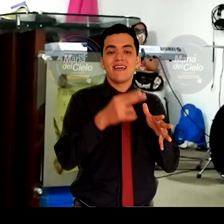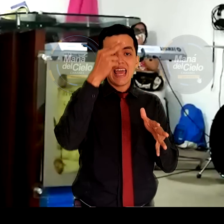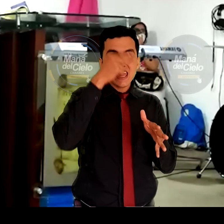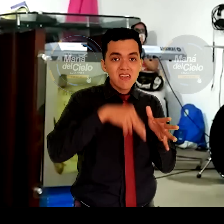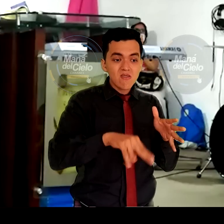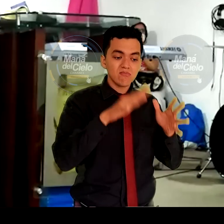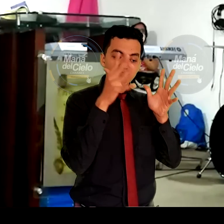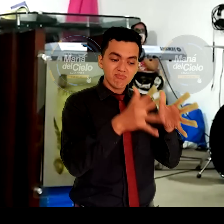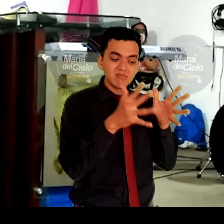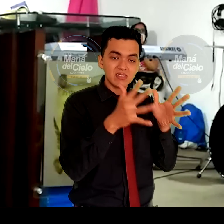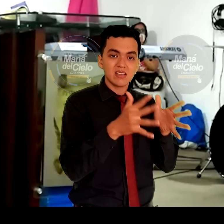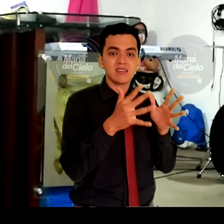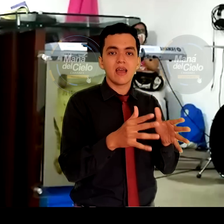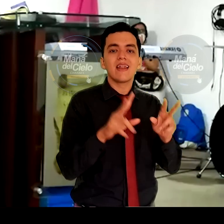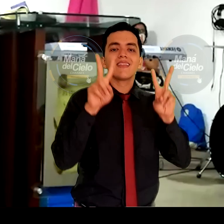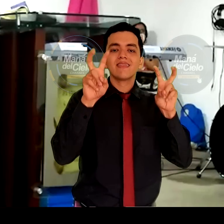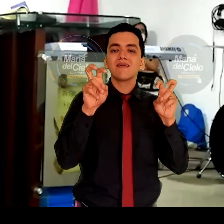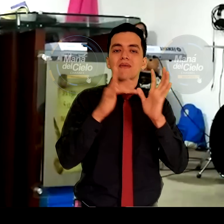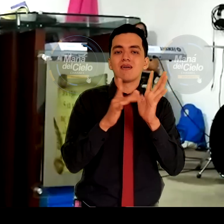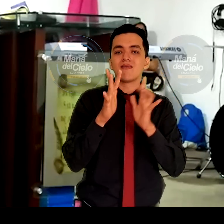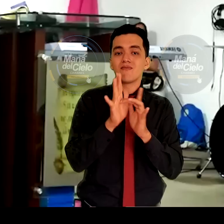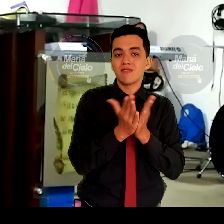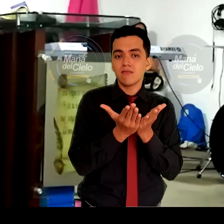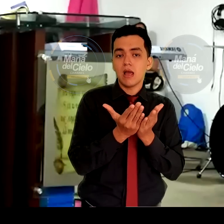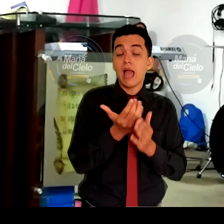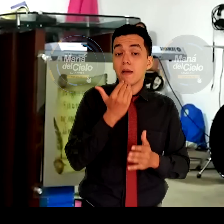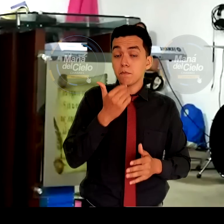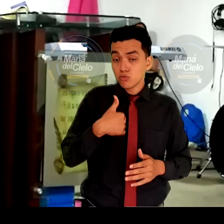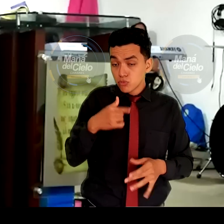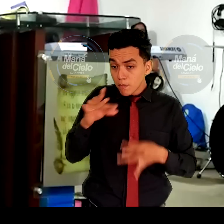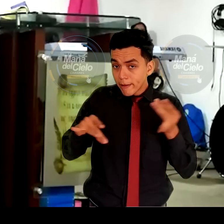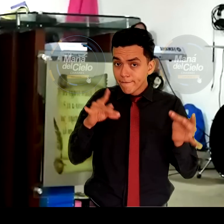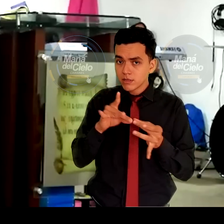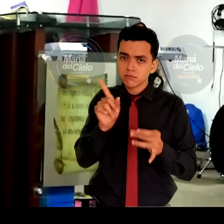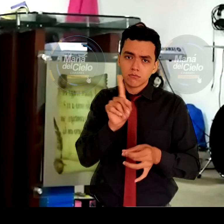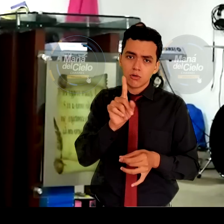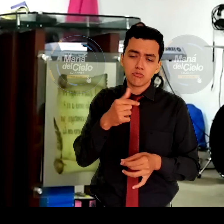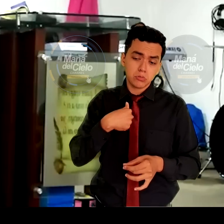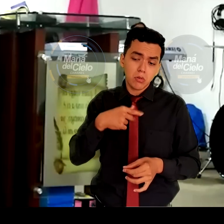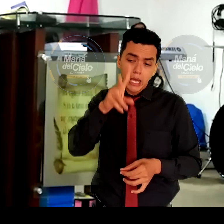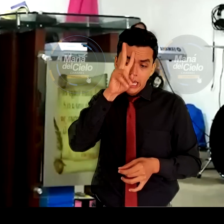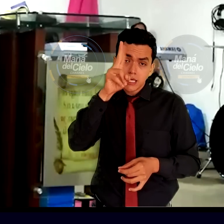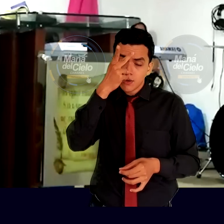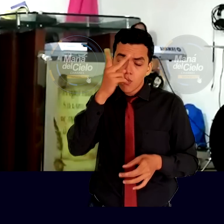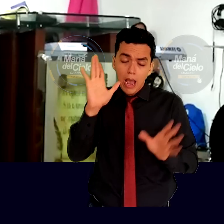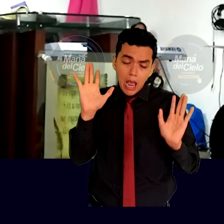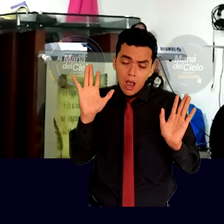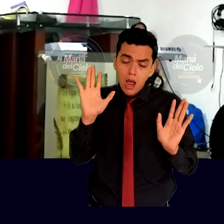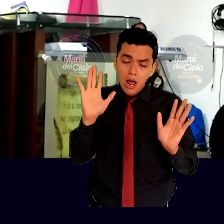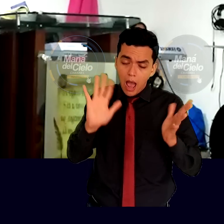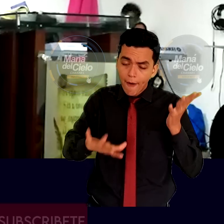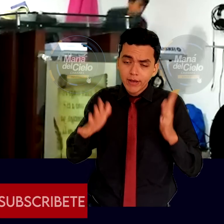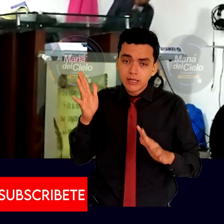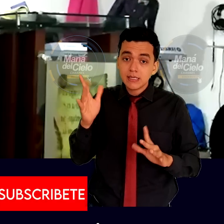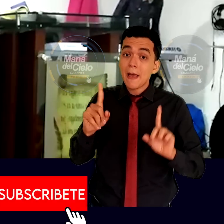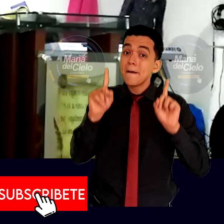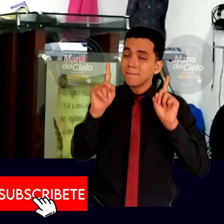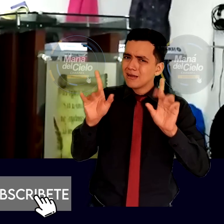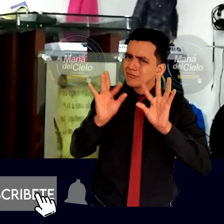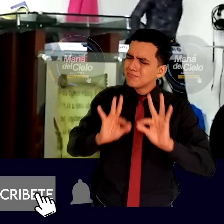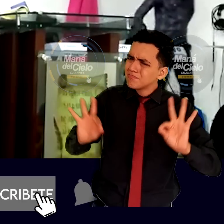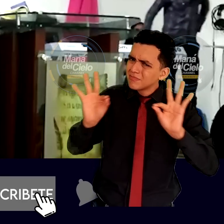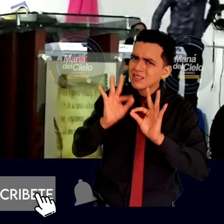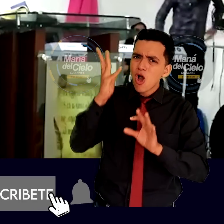madre perfecta no la hay ni padre. Pudimos haber fallado en algunas cosas como padres, pero déjeme decirle que en mi casa lo que nunca faltó fue la